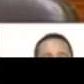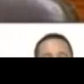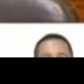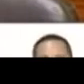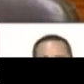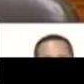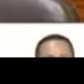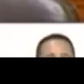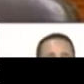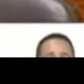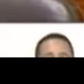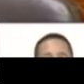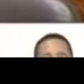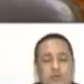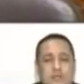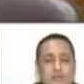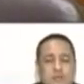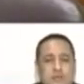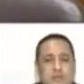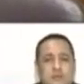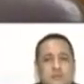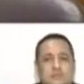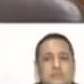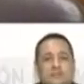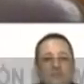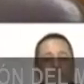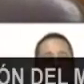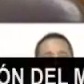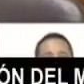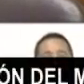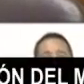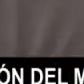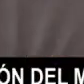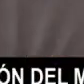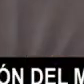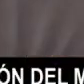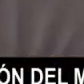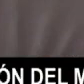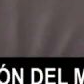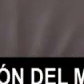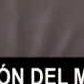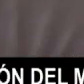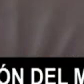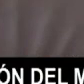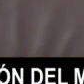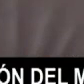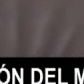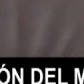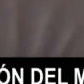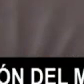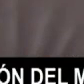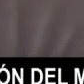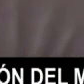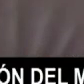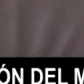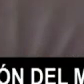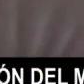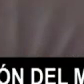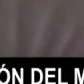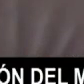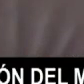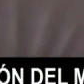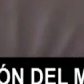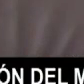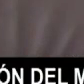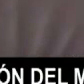del retiro sobreentendiendo de alguna manera que el Ejecutivo iba a estar de acuerdo. Ahora, el MEF es el que ha declarado